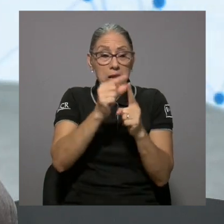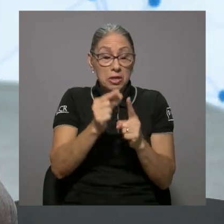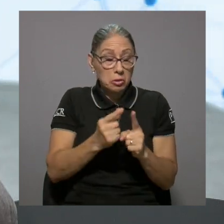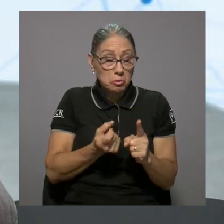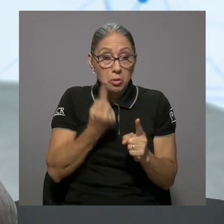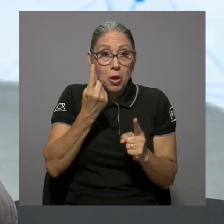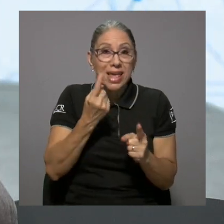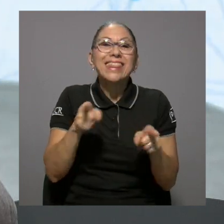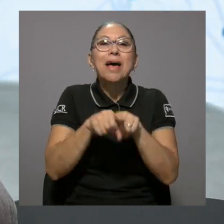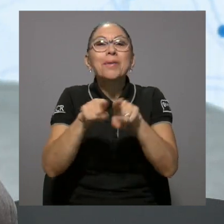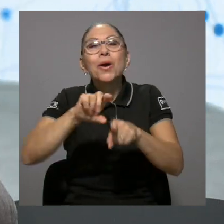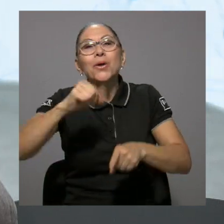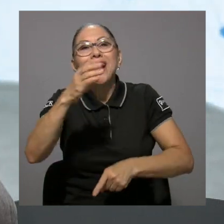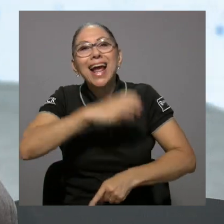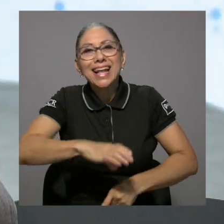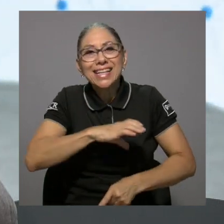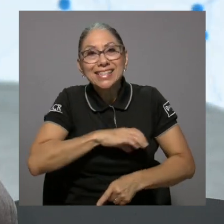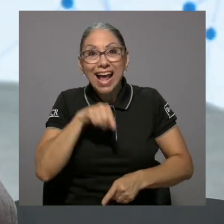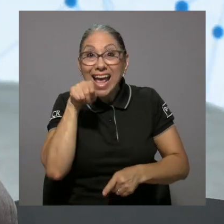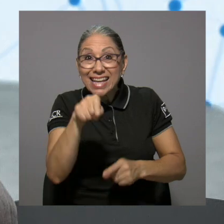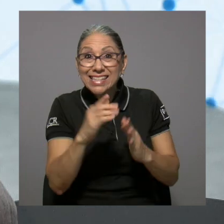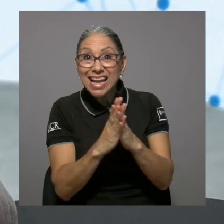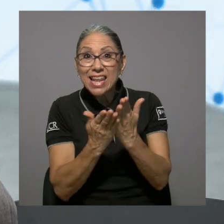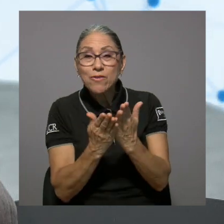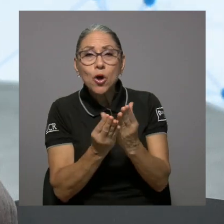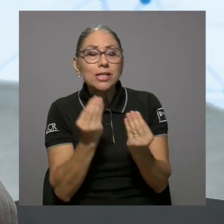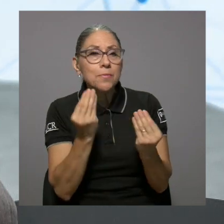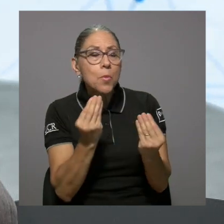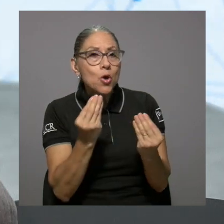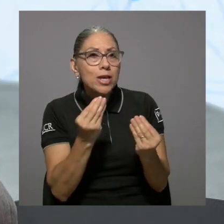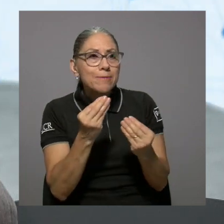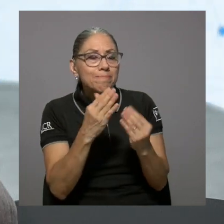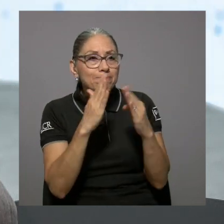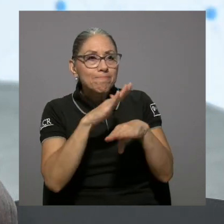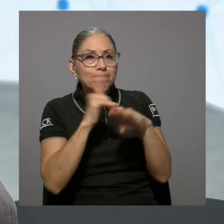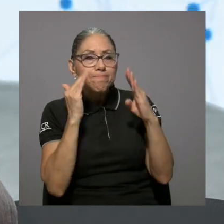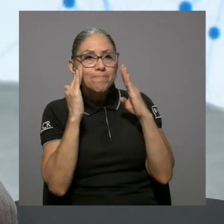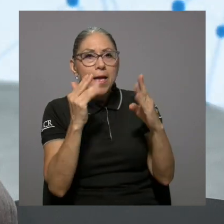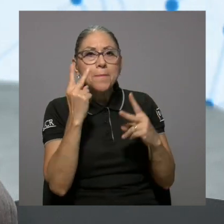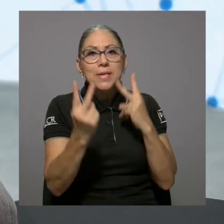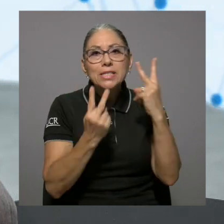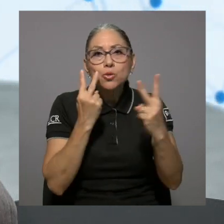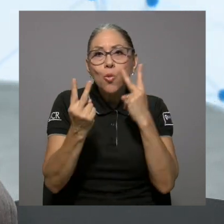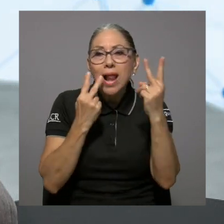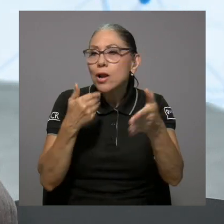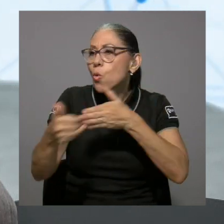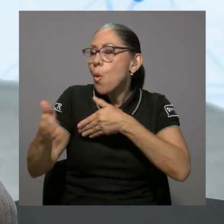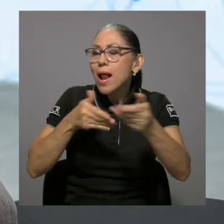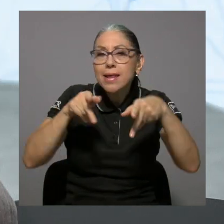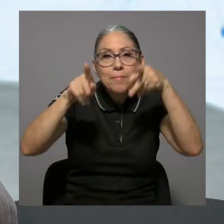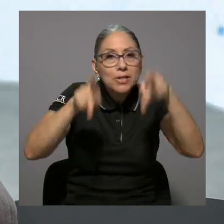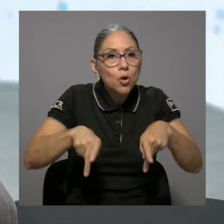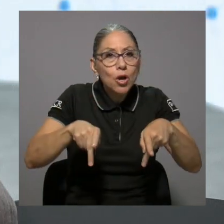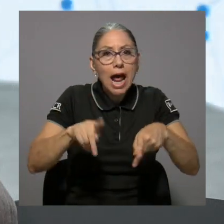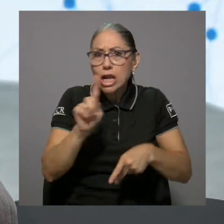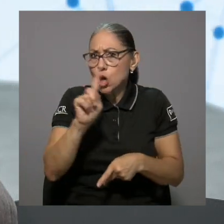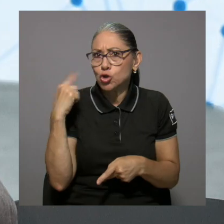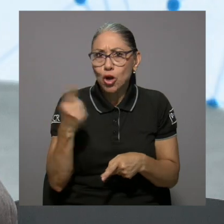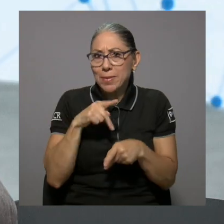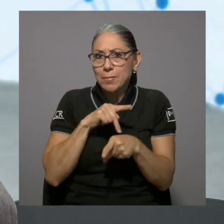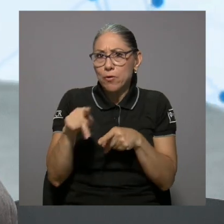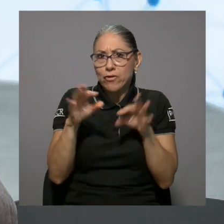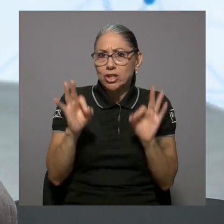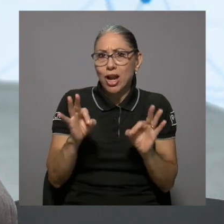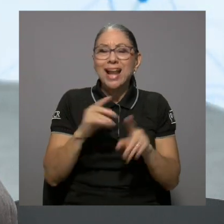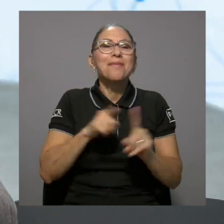digamos, de resultado, diría yo, es que es un libro muy visual para cualquier tipo de usuario, no necesariamente profesional, pero lo pensamos